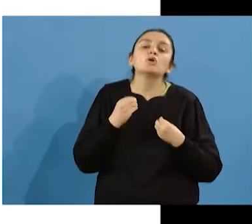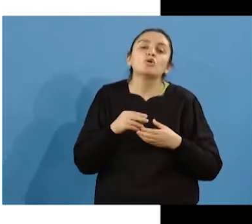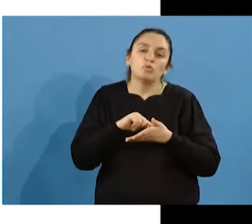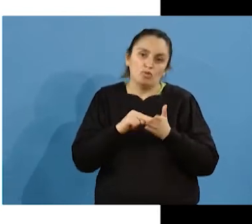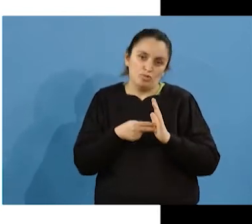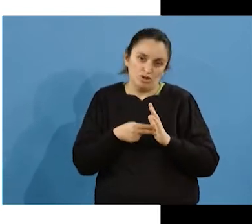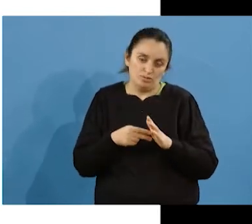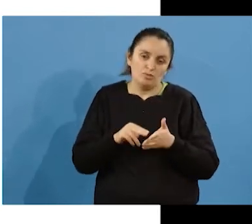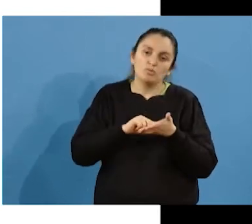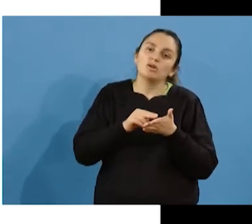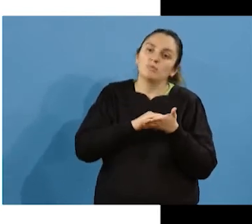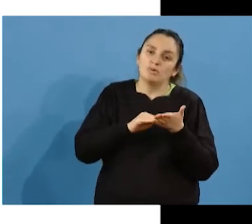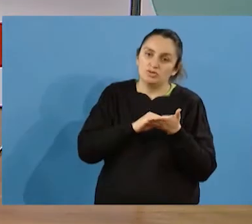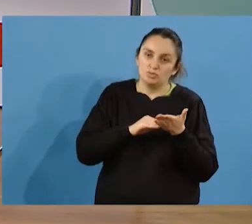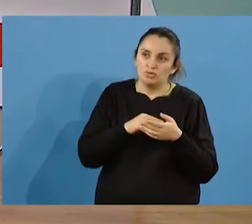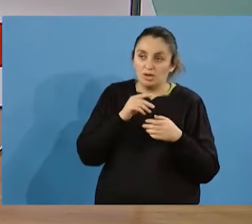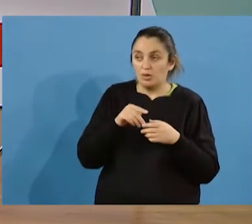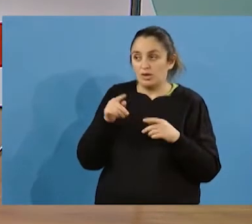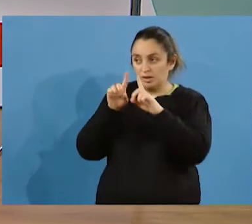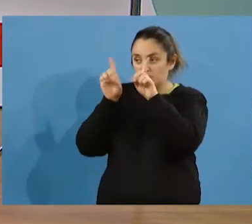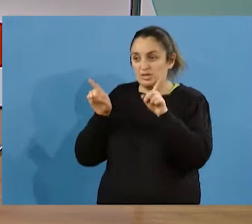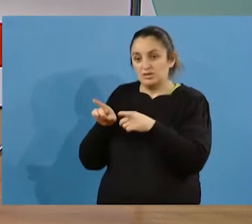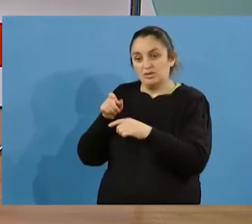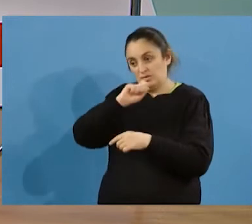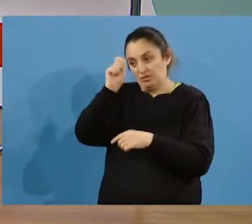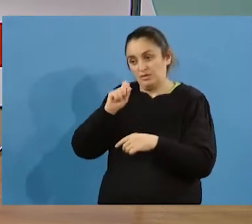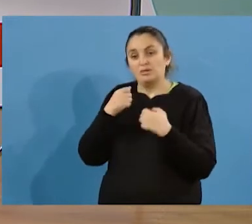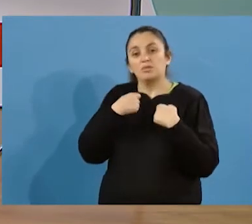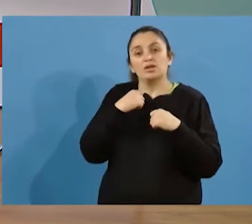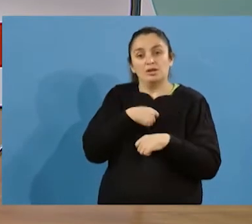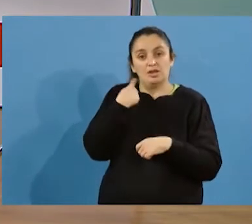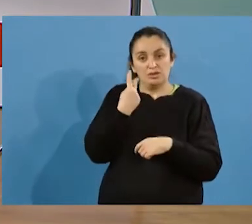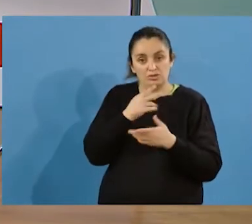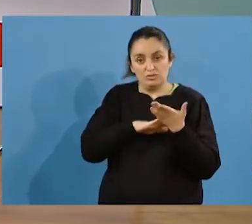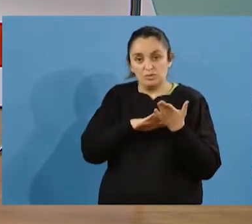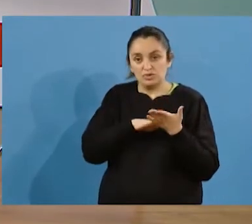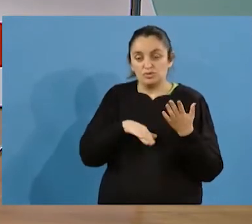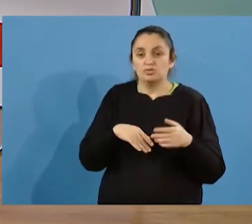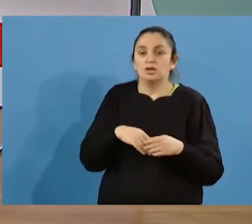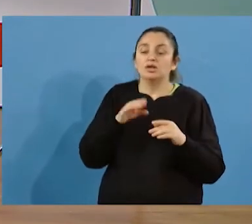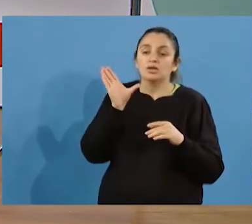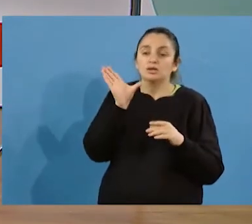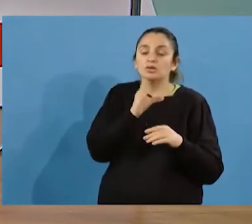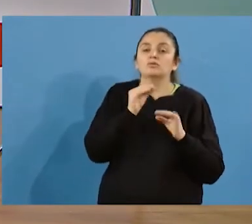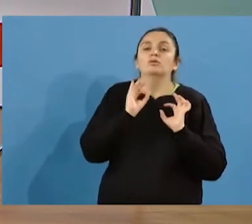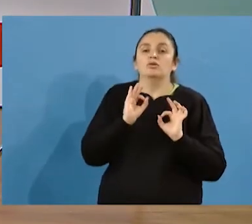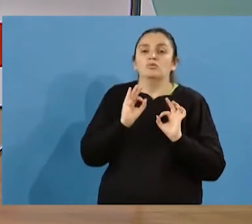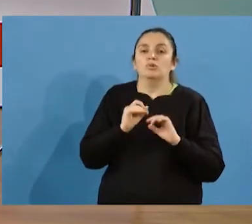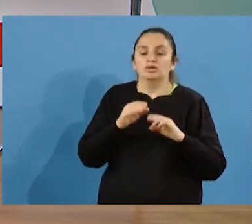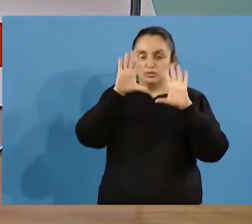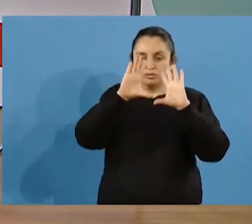resolución de problema vamos a la pizarra y resolvemos dos ejercicios que tienen todos que tienen todo para que